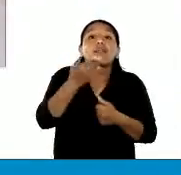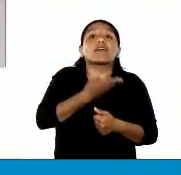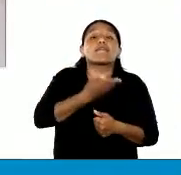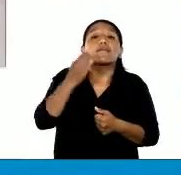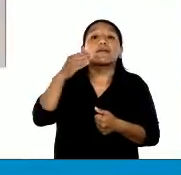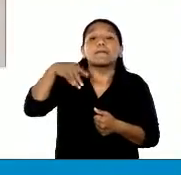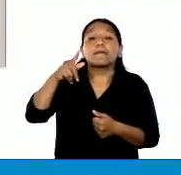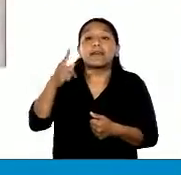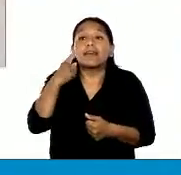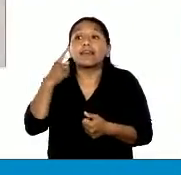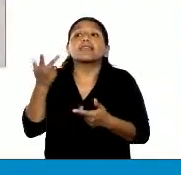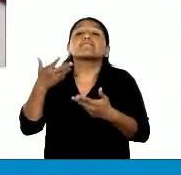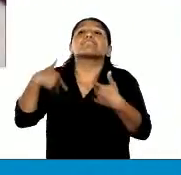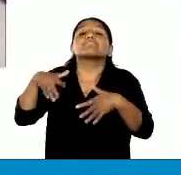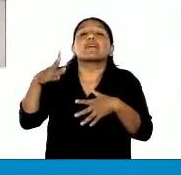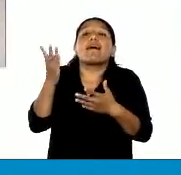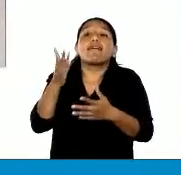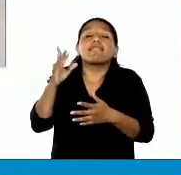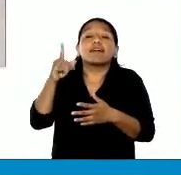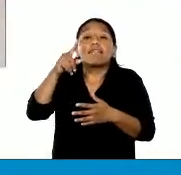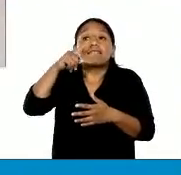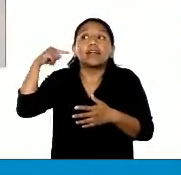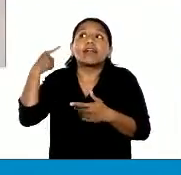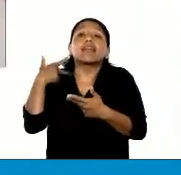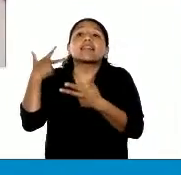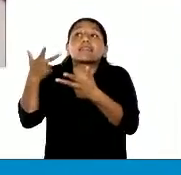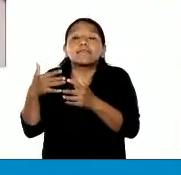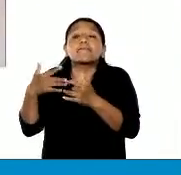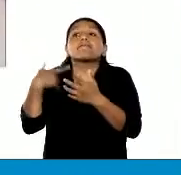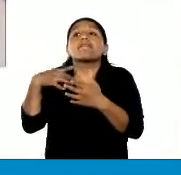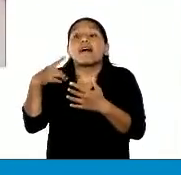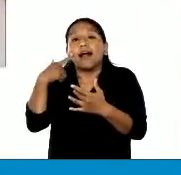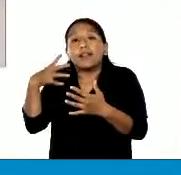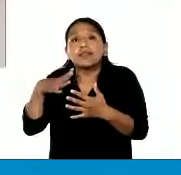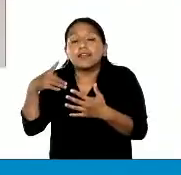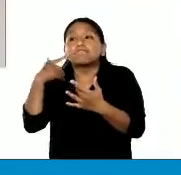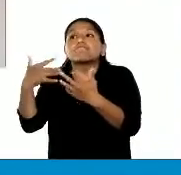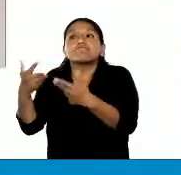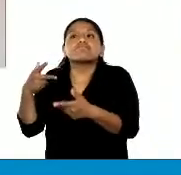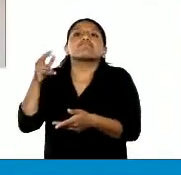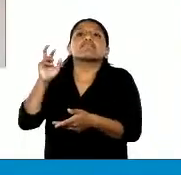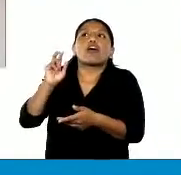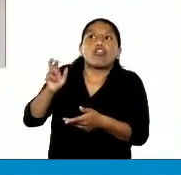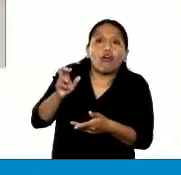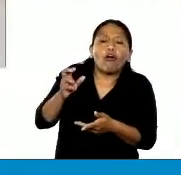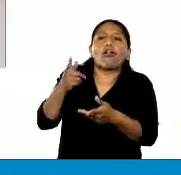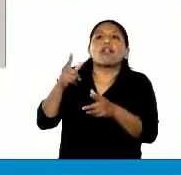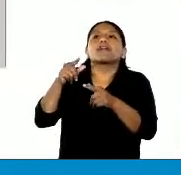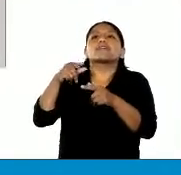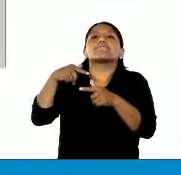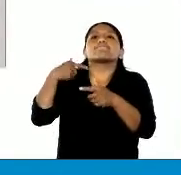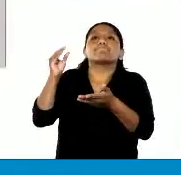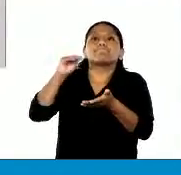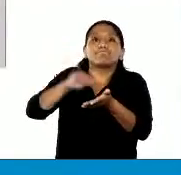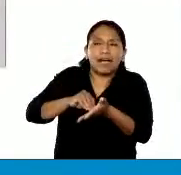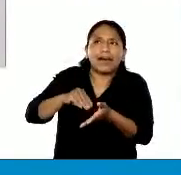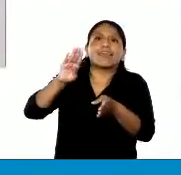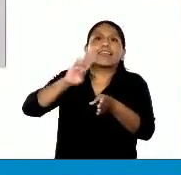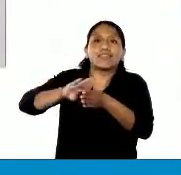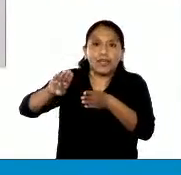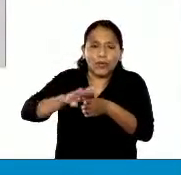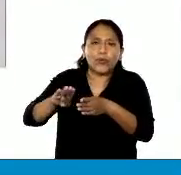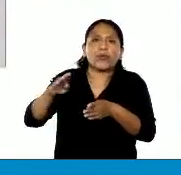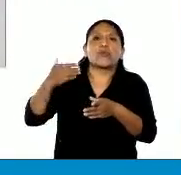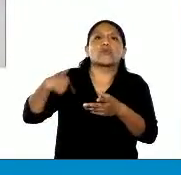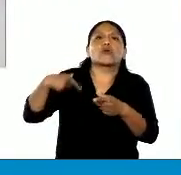gobierno de Alberto Fernández se dispone a seguir pagando todavía miles de millones de dólares, hipotecando aún más a la Argentina con un